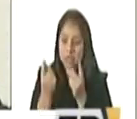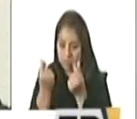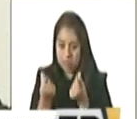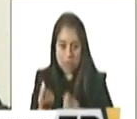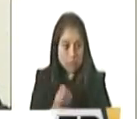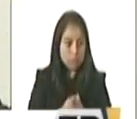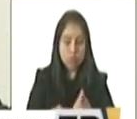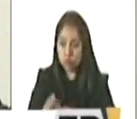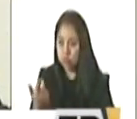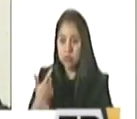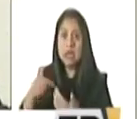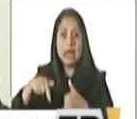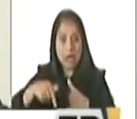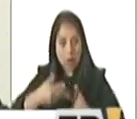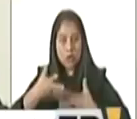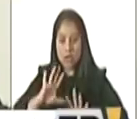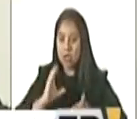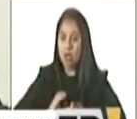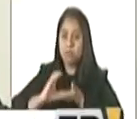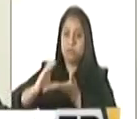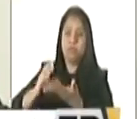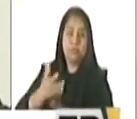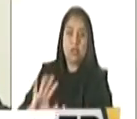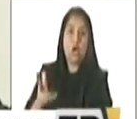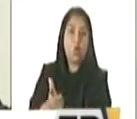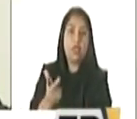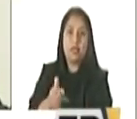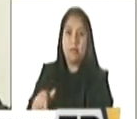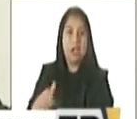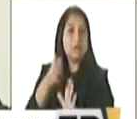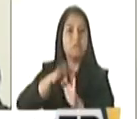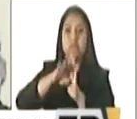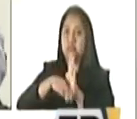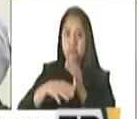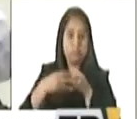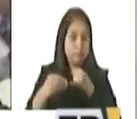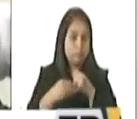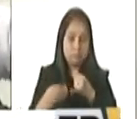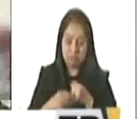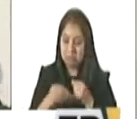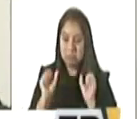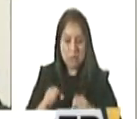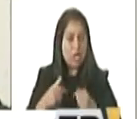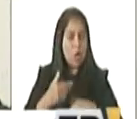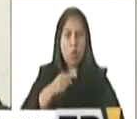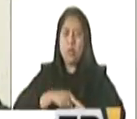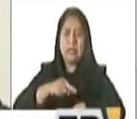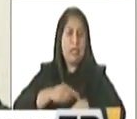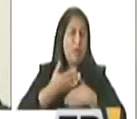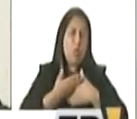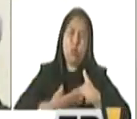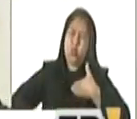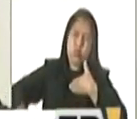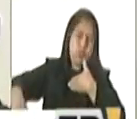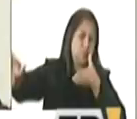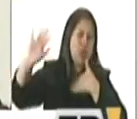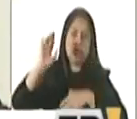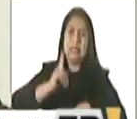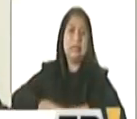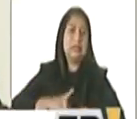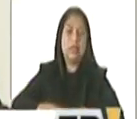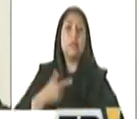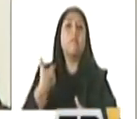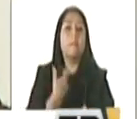que ahorita se han puesto a disposición de Guatemala a muy bajas tasas de interés y larguísimo tiempo para pagar, para dos